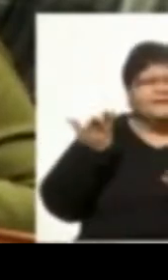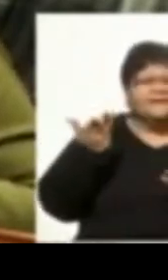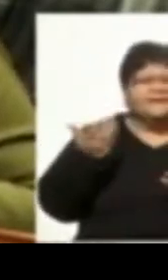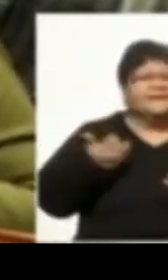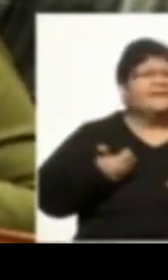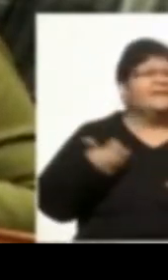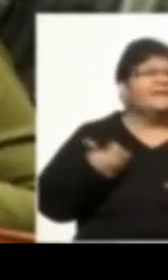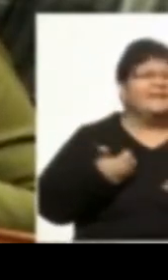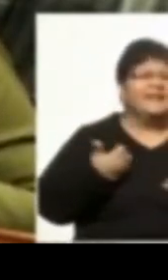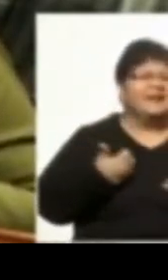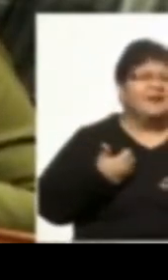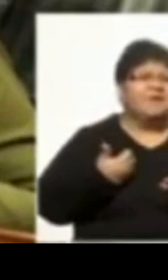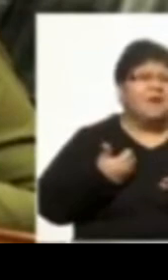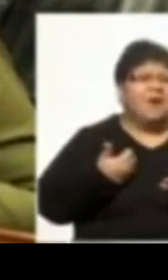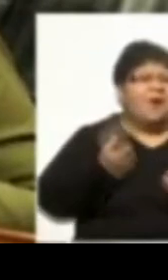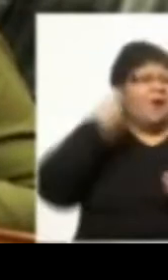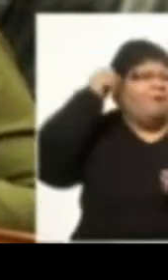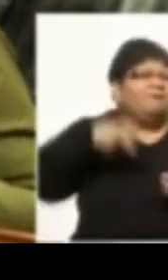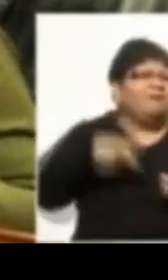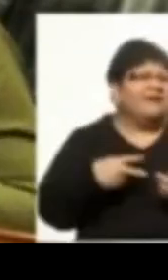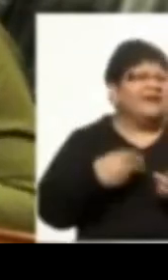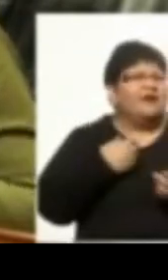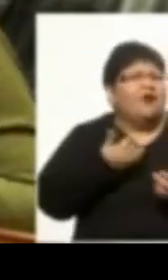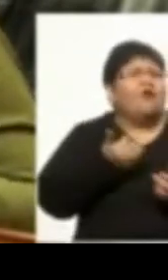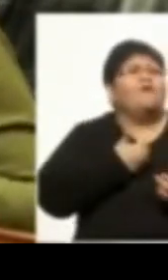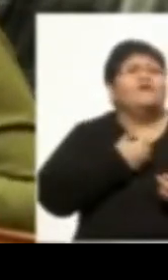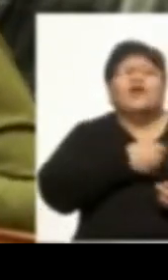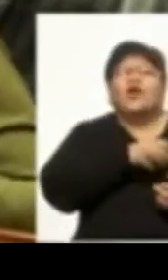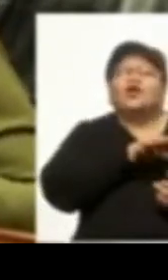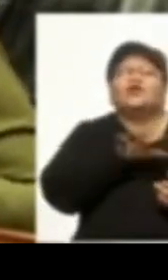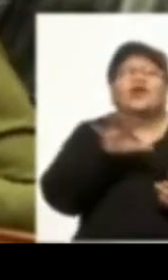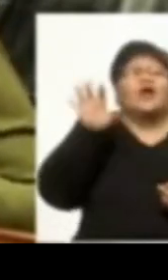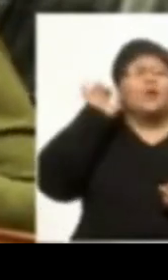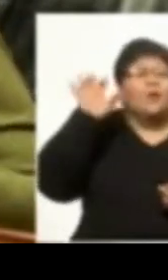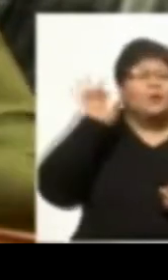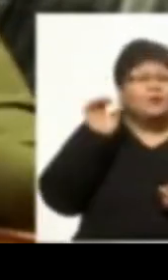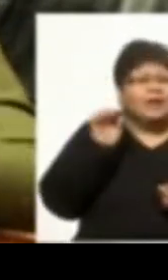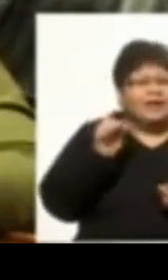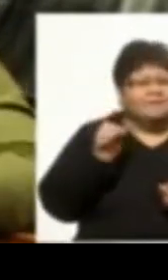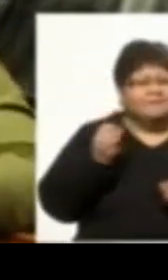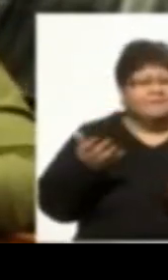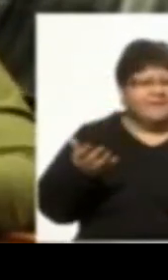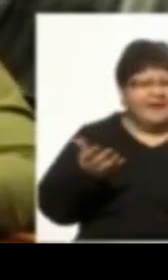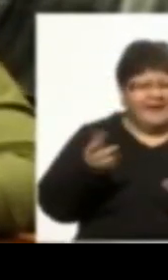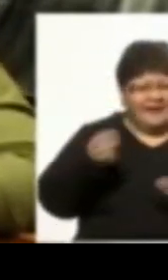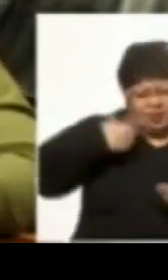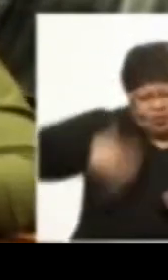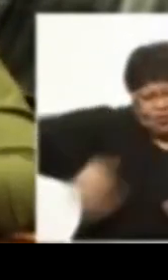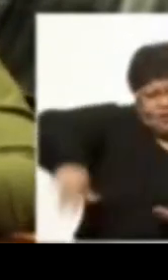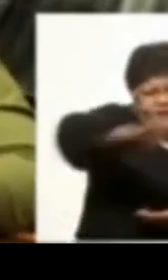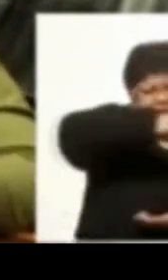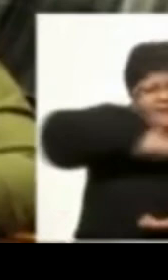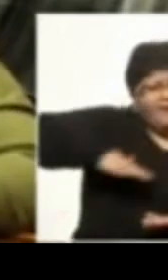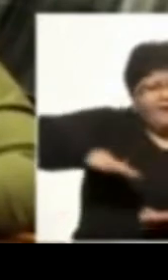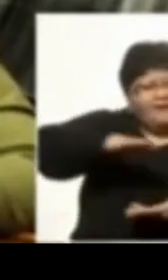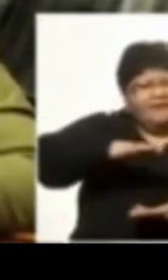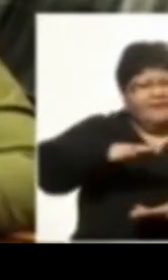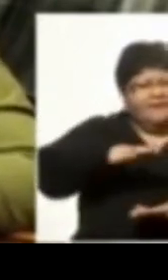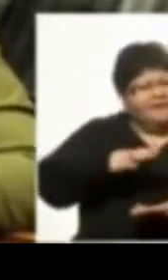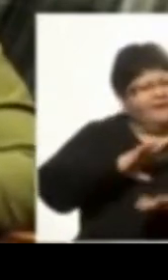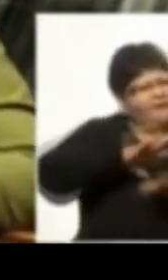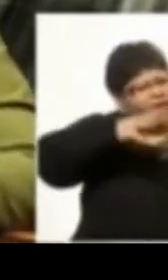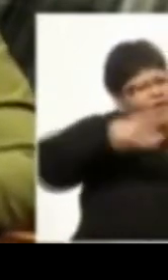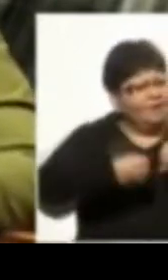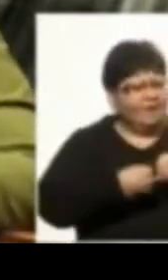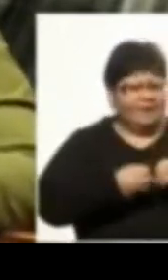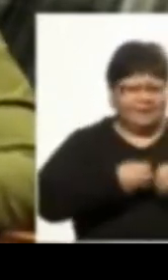también. Un poco por ¿Nunca ahí. ¿Nunca se terminó de publicar esos testimonios, no, entonces? No. Hubo después una publicación que